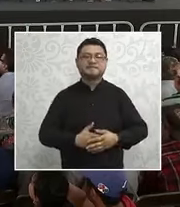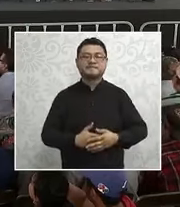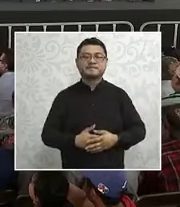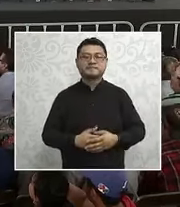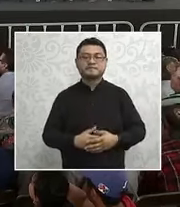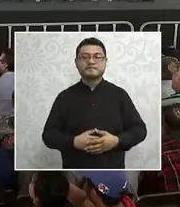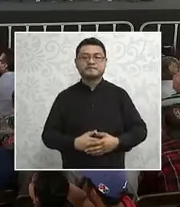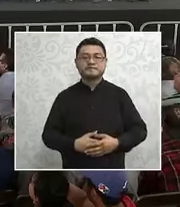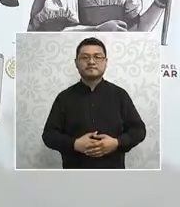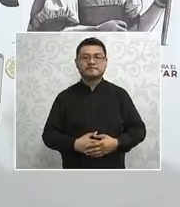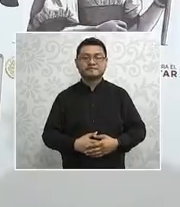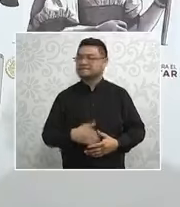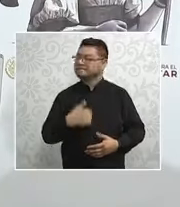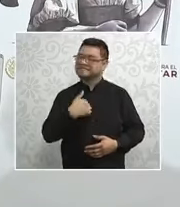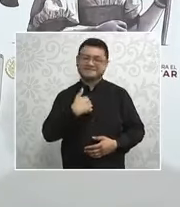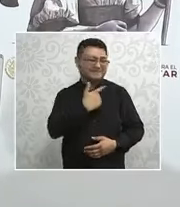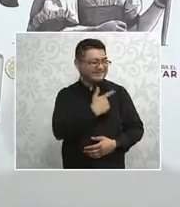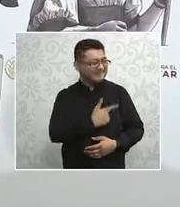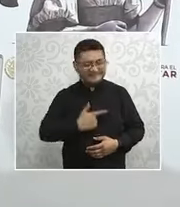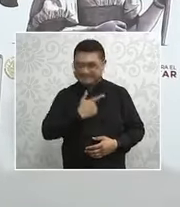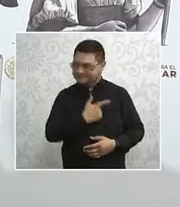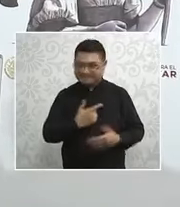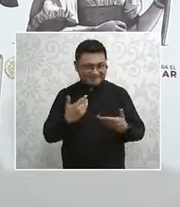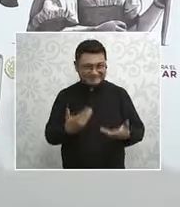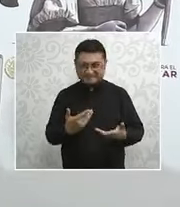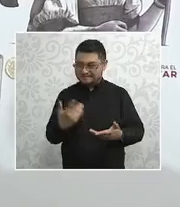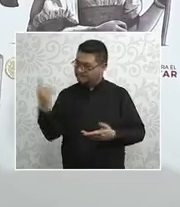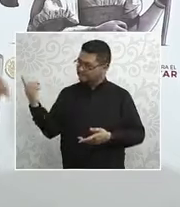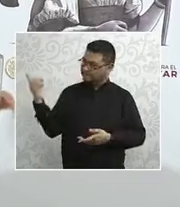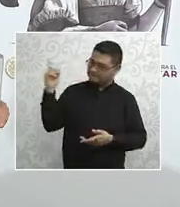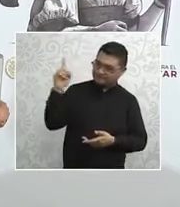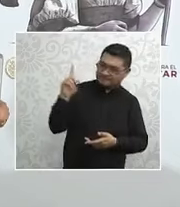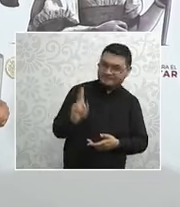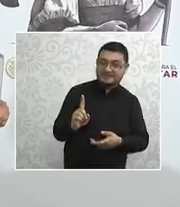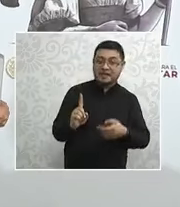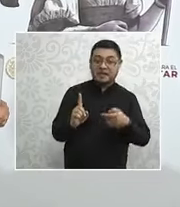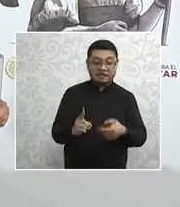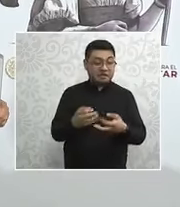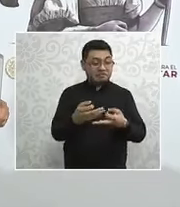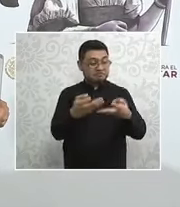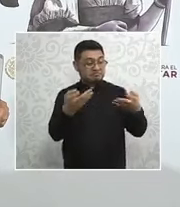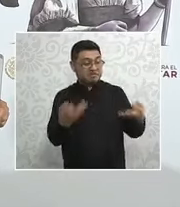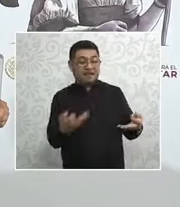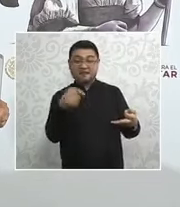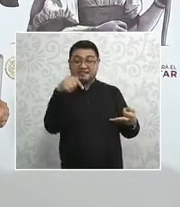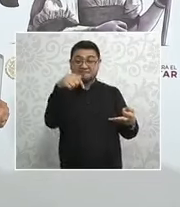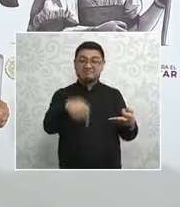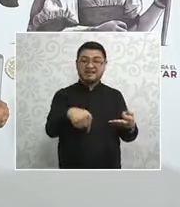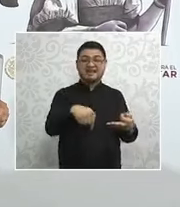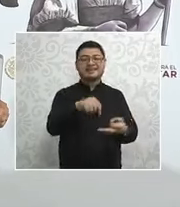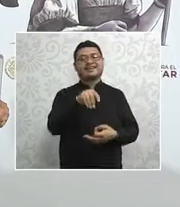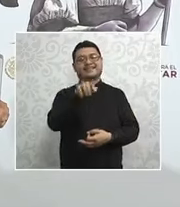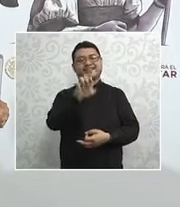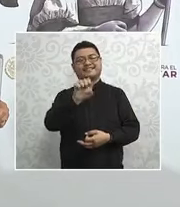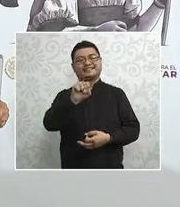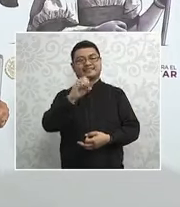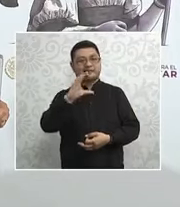gracias Me da mucho gusto estar con ustedes aquí en Escárcega Me da